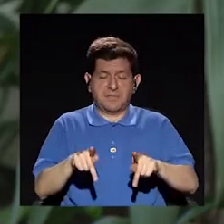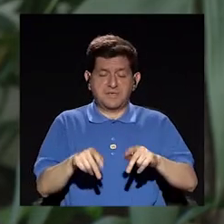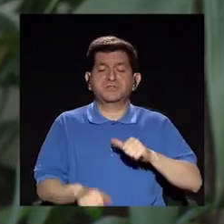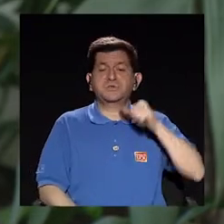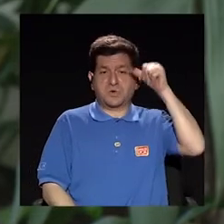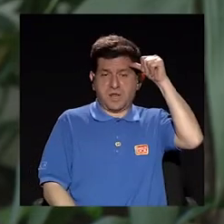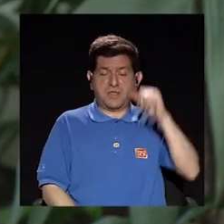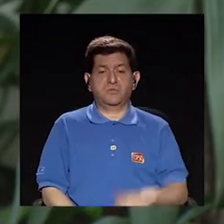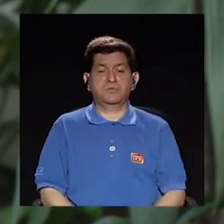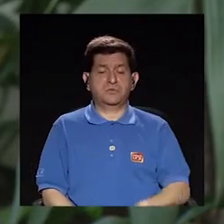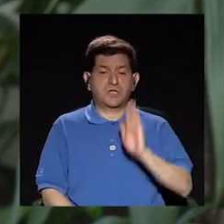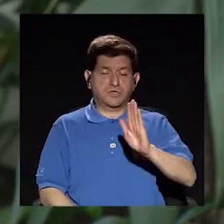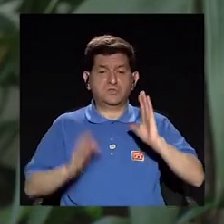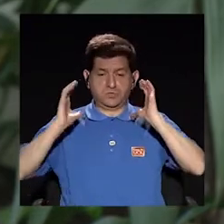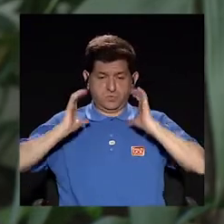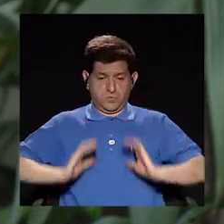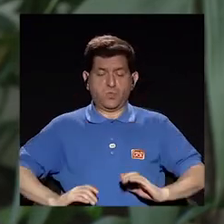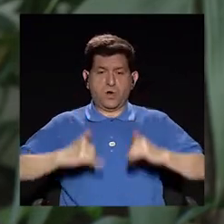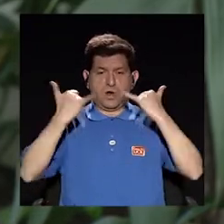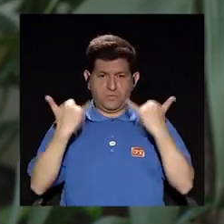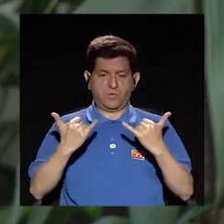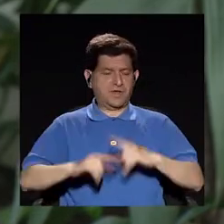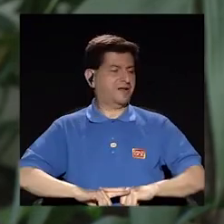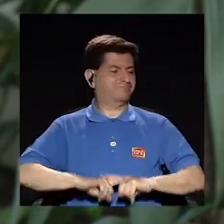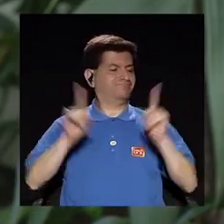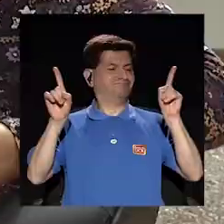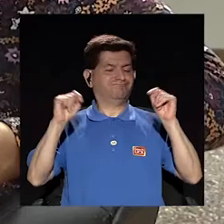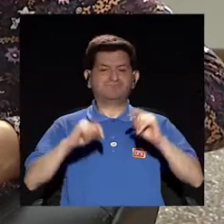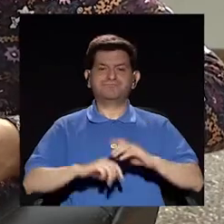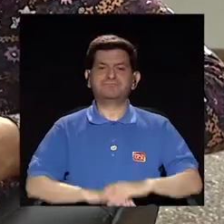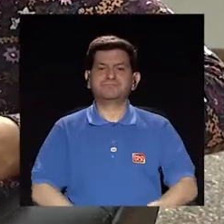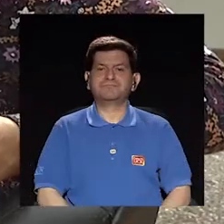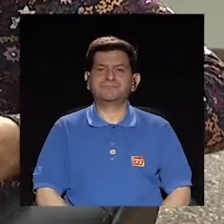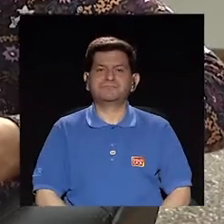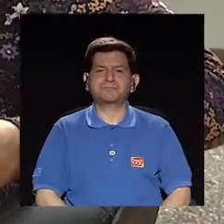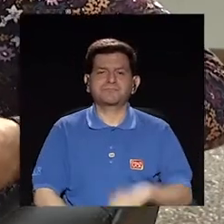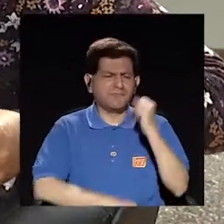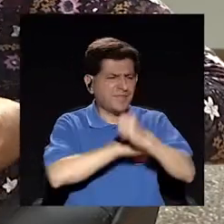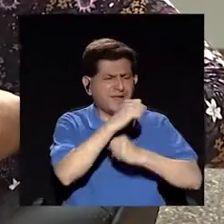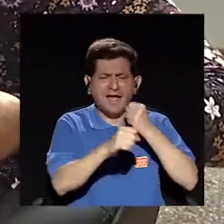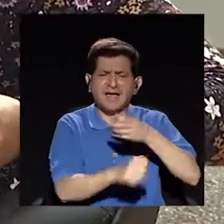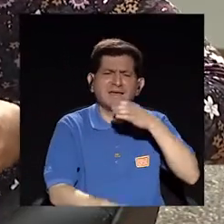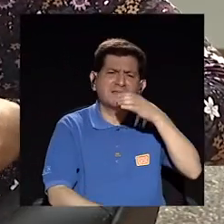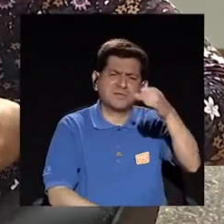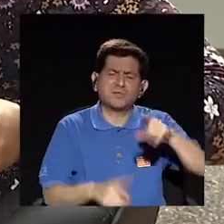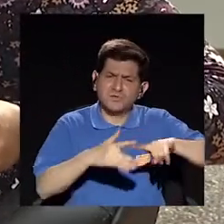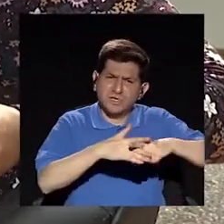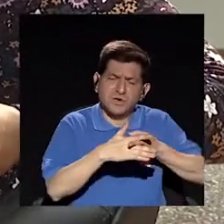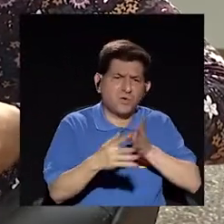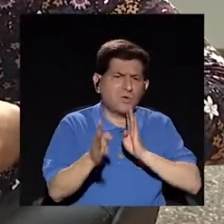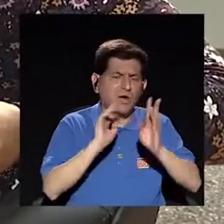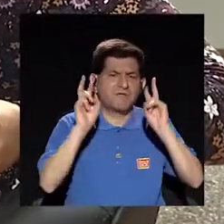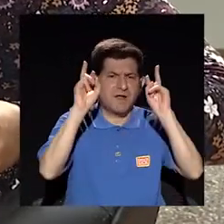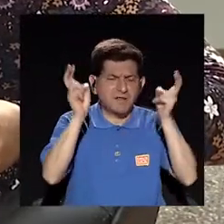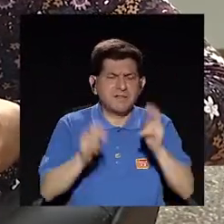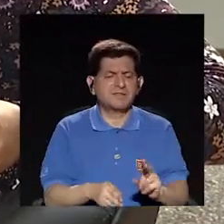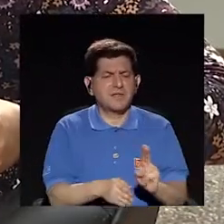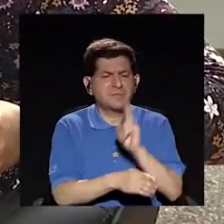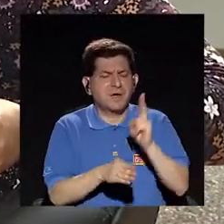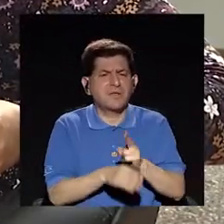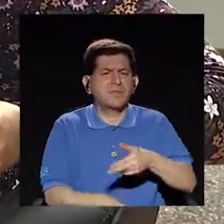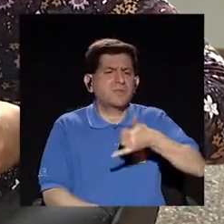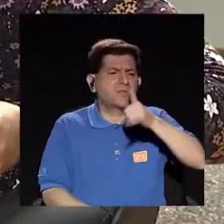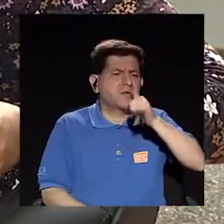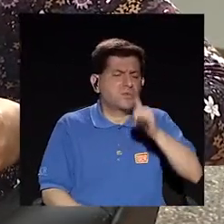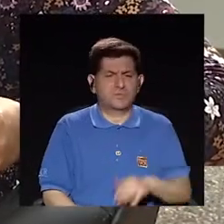las personas adultas que fisiológicamente somos súper diferentes. ¿A qué edad se recomienda, Carla, empezar a hablar del tema del consumo